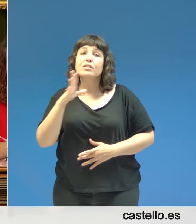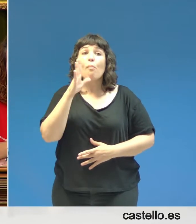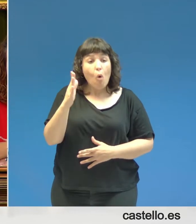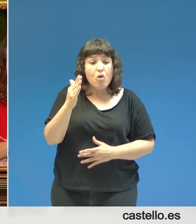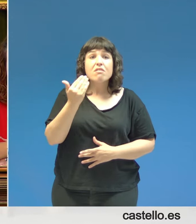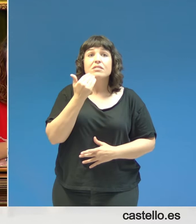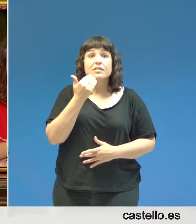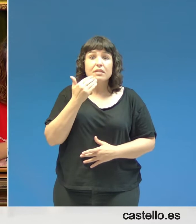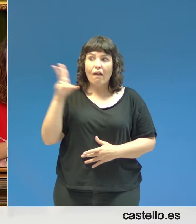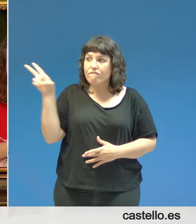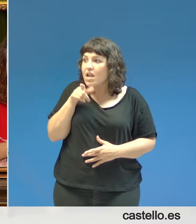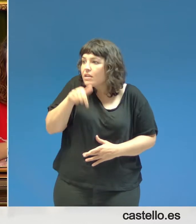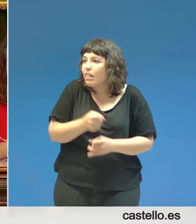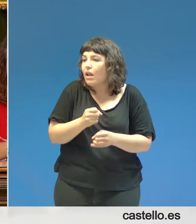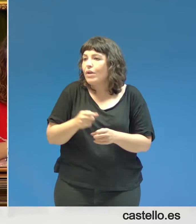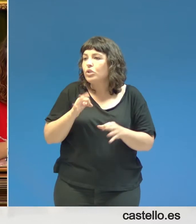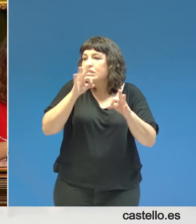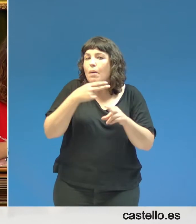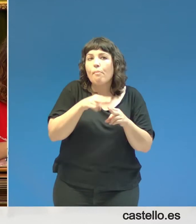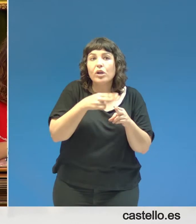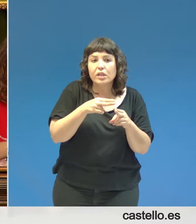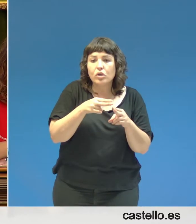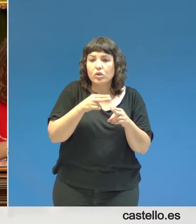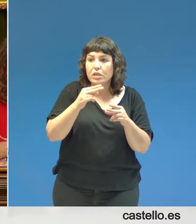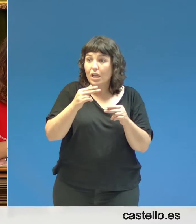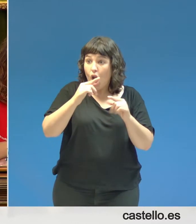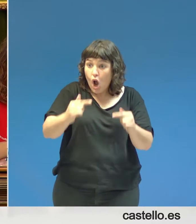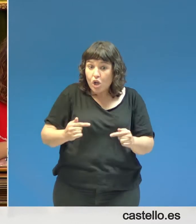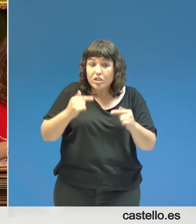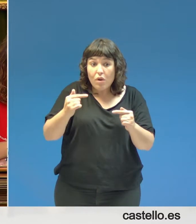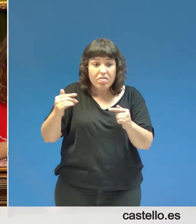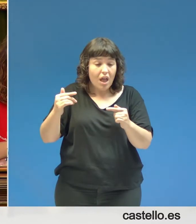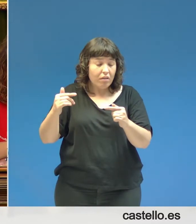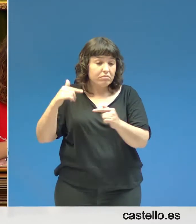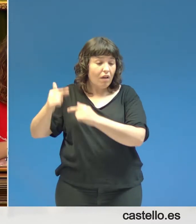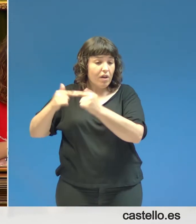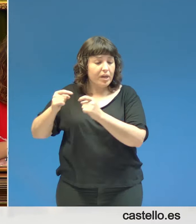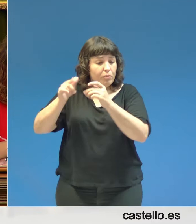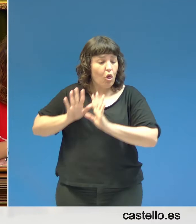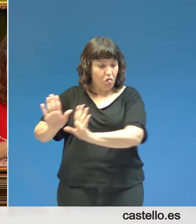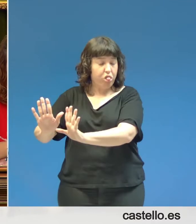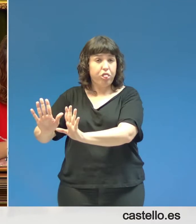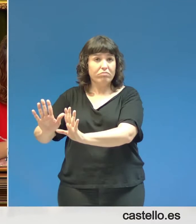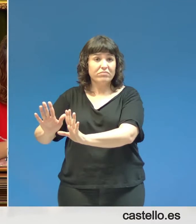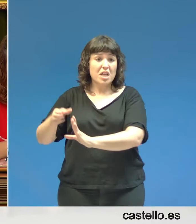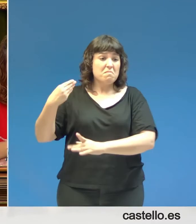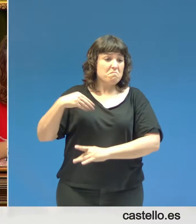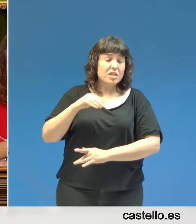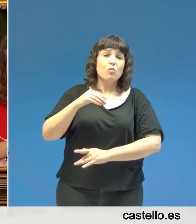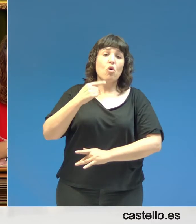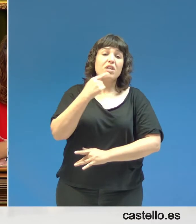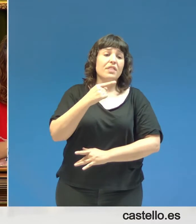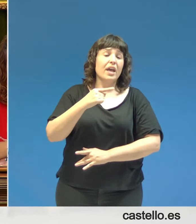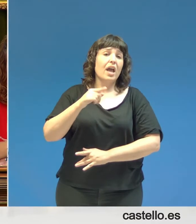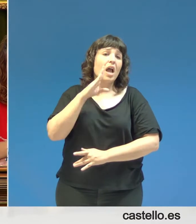en la actividad política, se deja detrás en casa las familias, como bien decía Enric, se deja los hijos, las hijas,